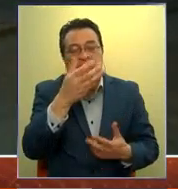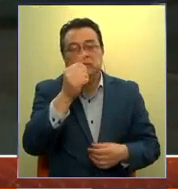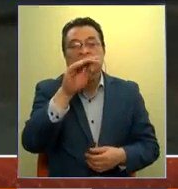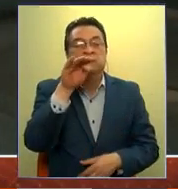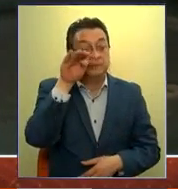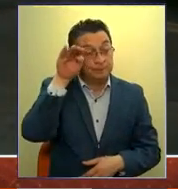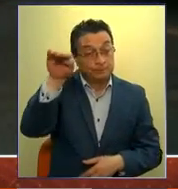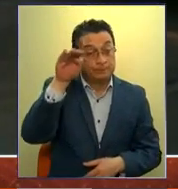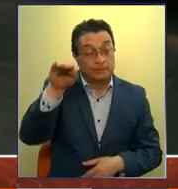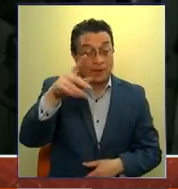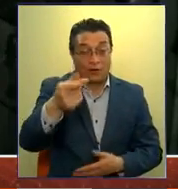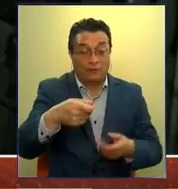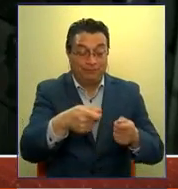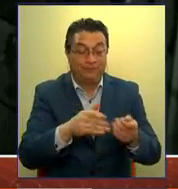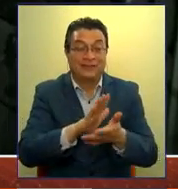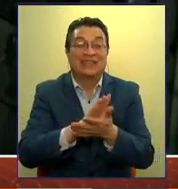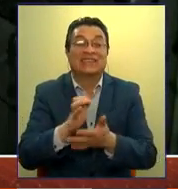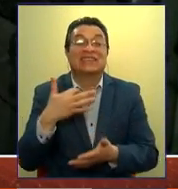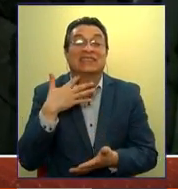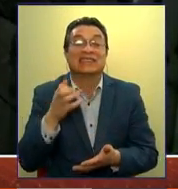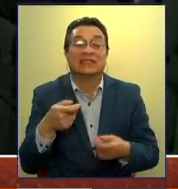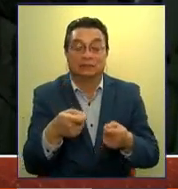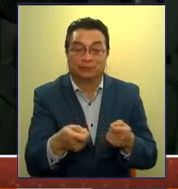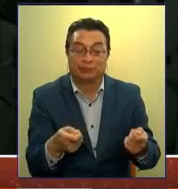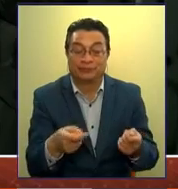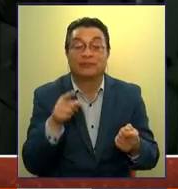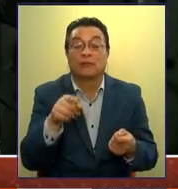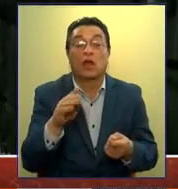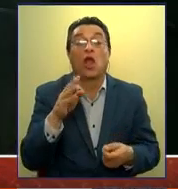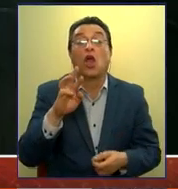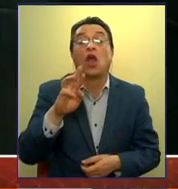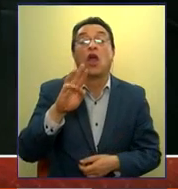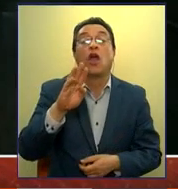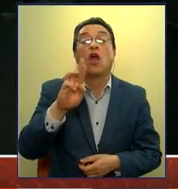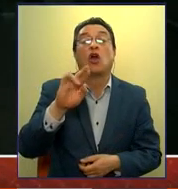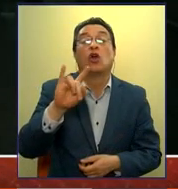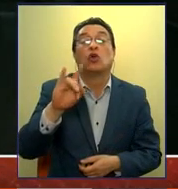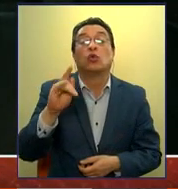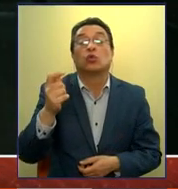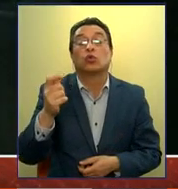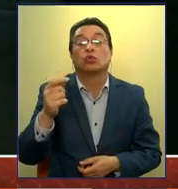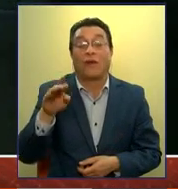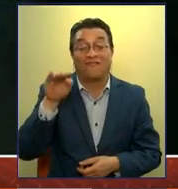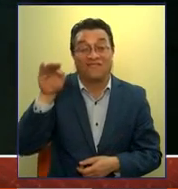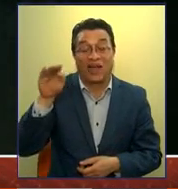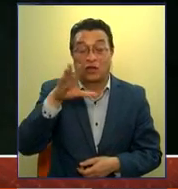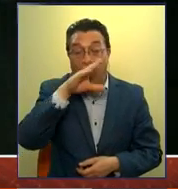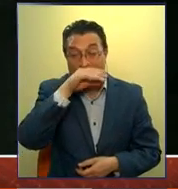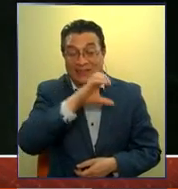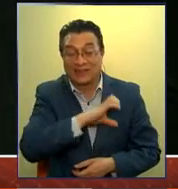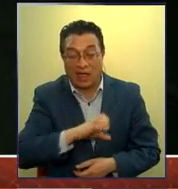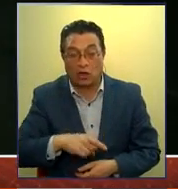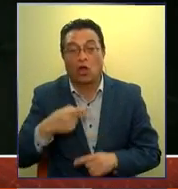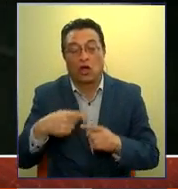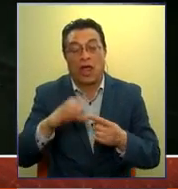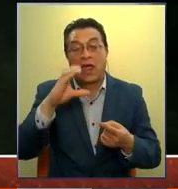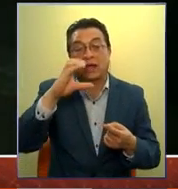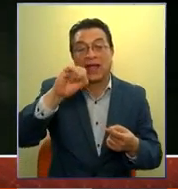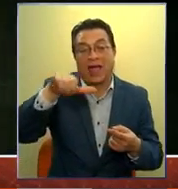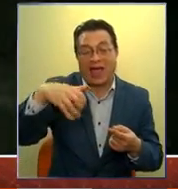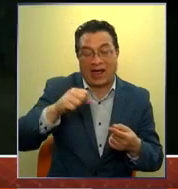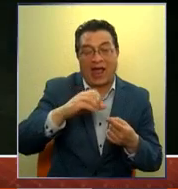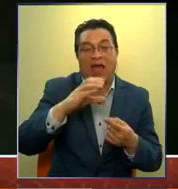bancarias, además la cuenta RUT del Banco Estado, algunas cuentas habilitadas en cajas de compensación